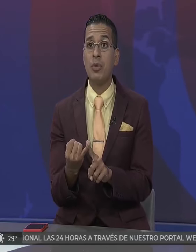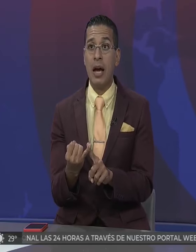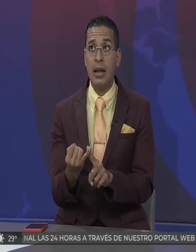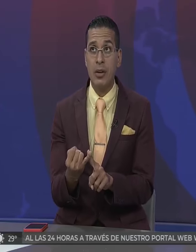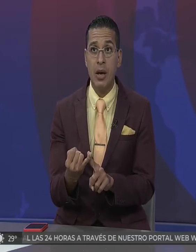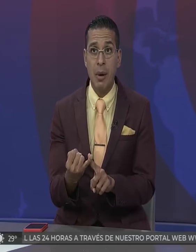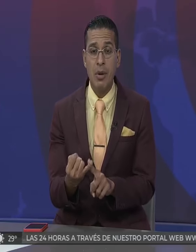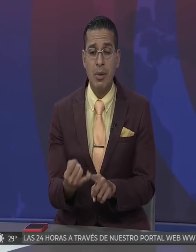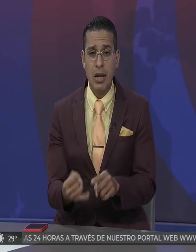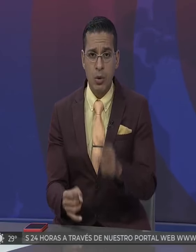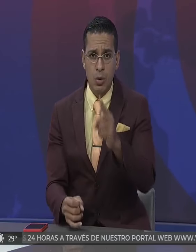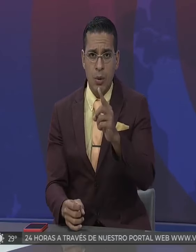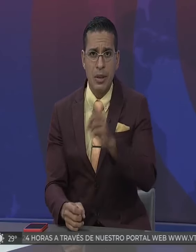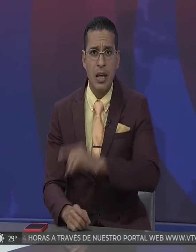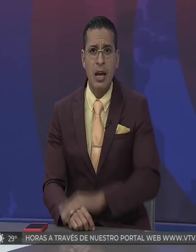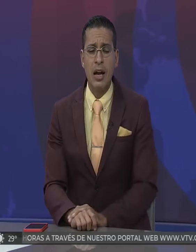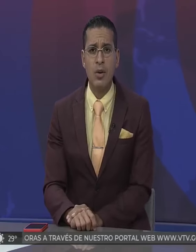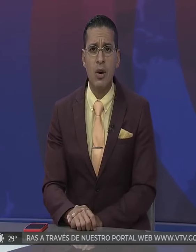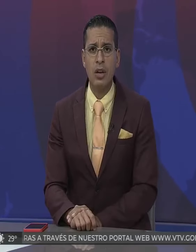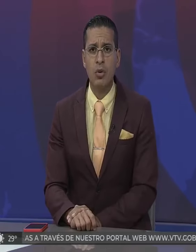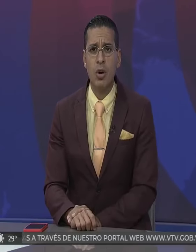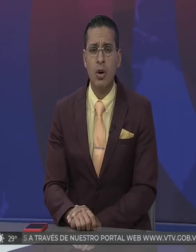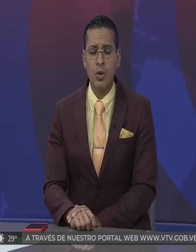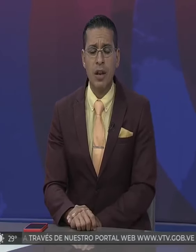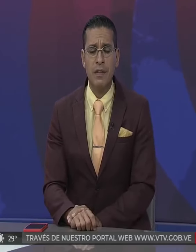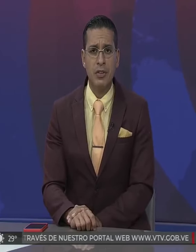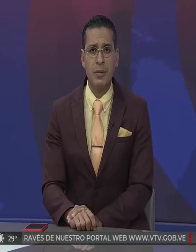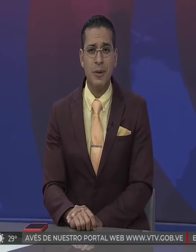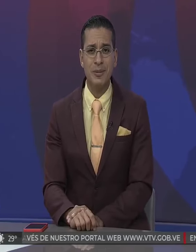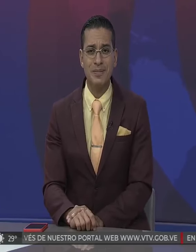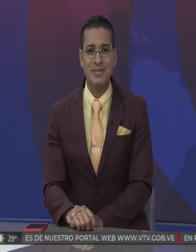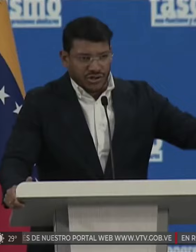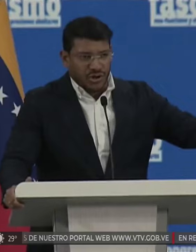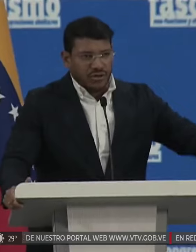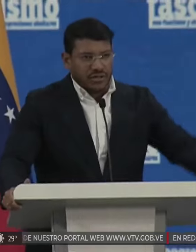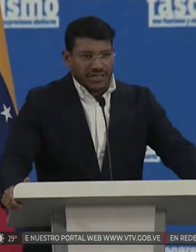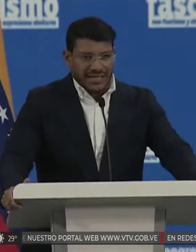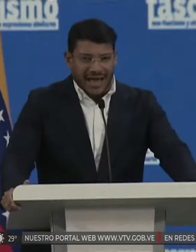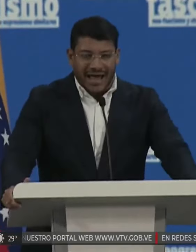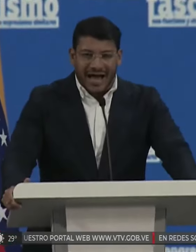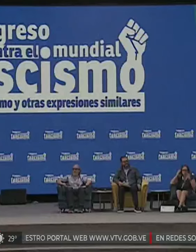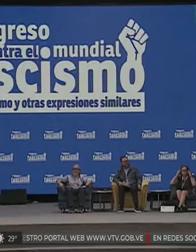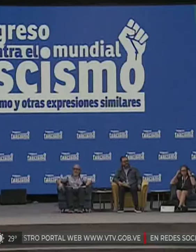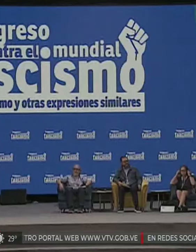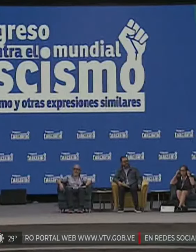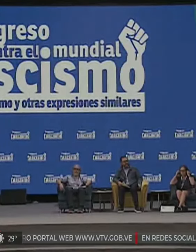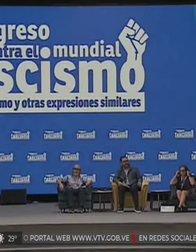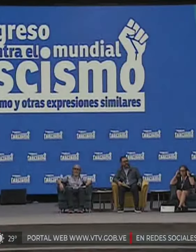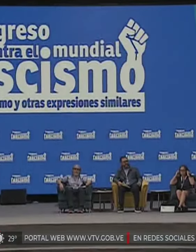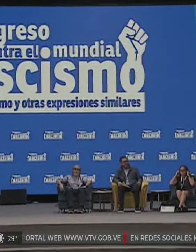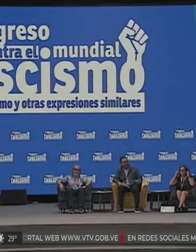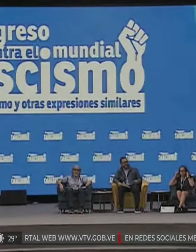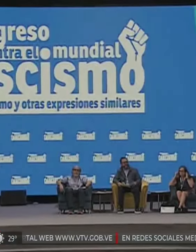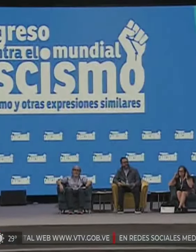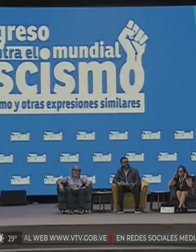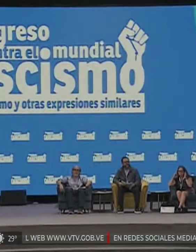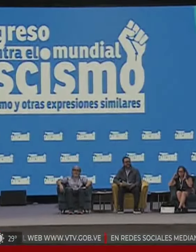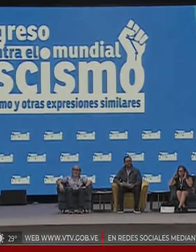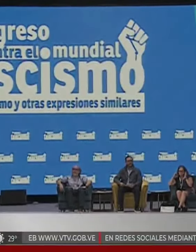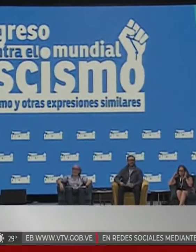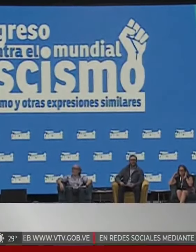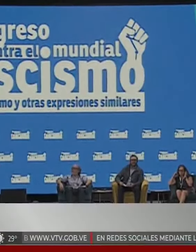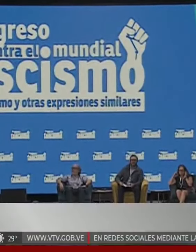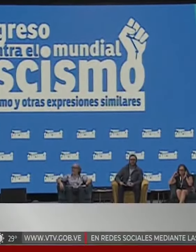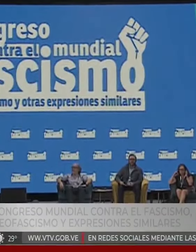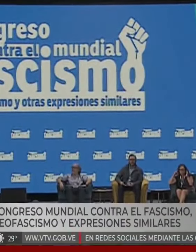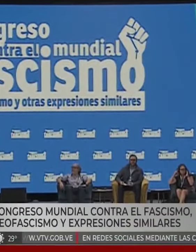y diputadas. Vamos de inmediato nuevamente al Congreso contra el fascismo. Para eso quisiera dejar en el uso de la